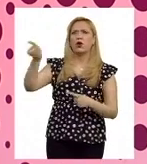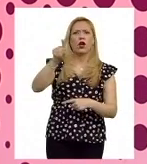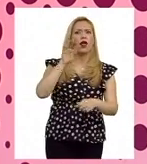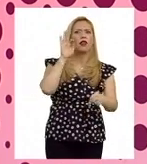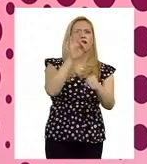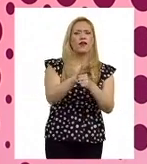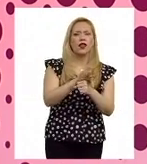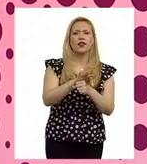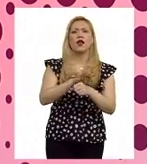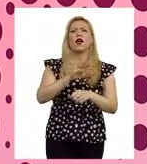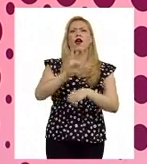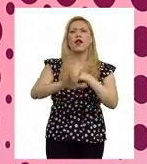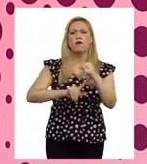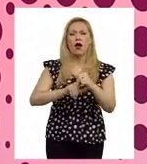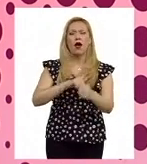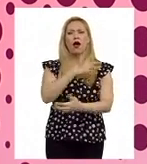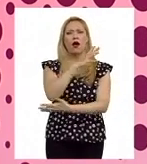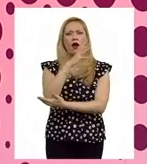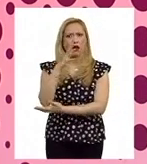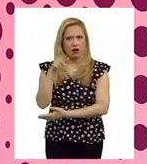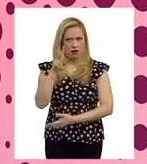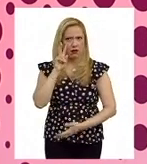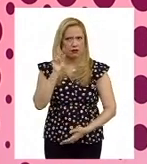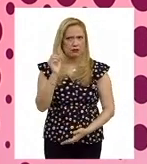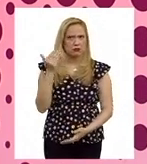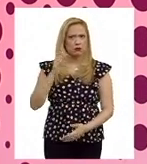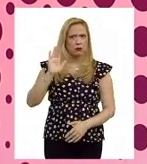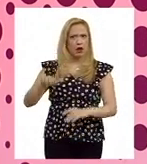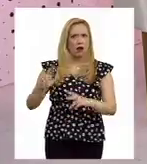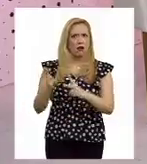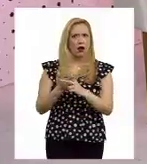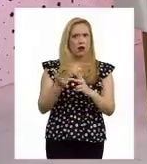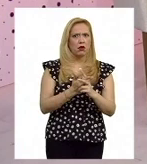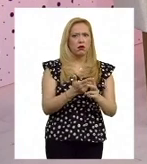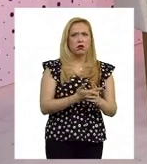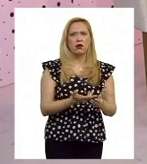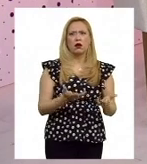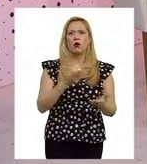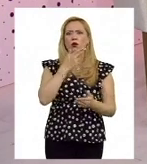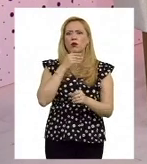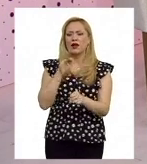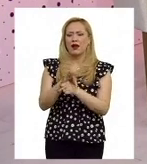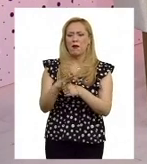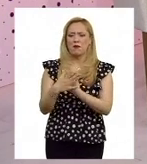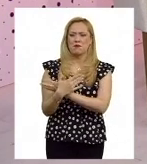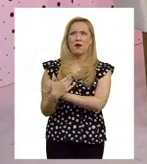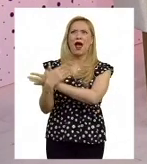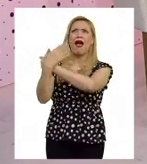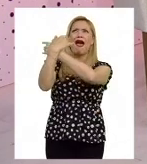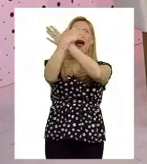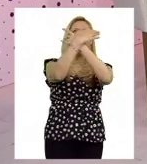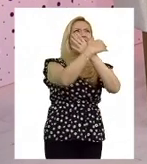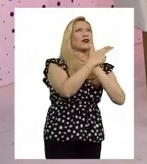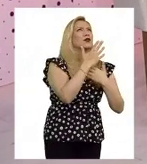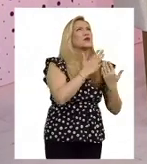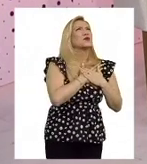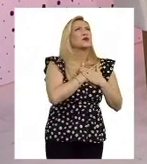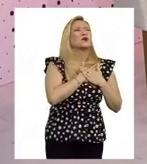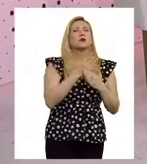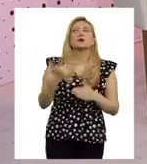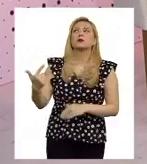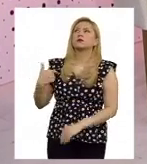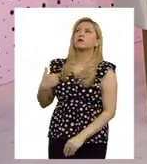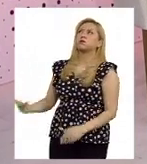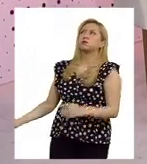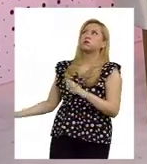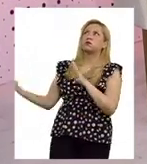¿no? Claro, sí. Y también hay que tomarlo en cuenta, o sea, las consecuencias de degradar y de atacar,